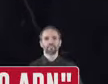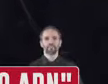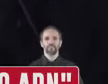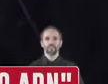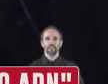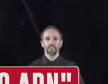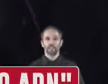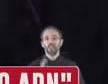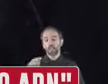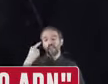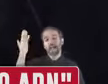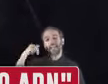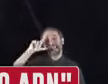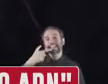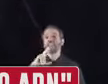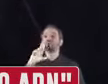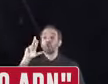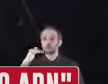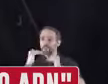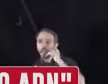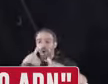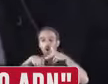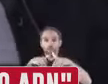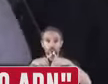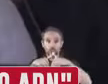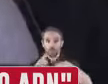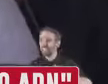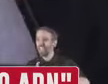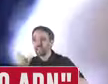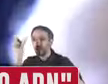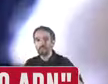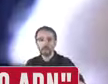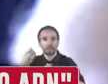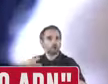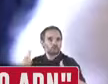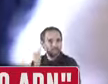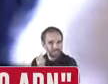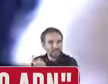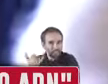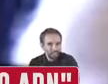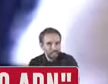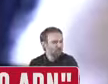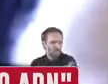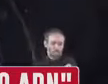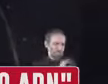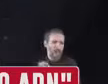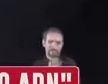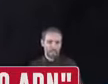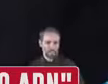nuestros sacó menos votos que la cantidad desocupados que habían mal todo mal